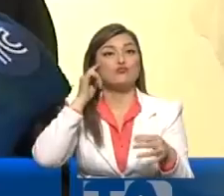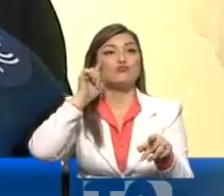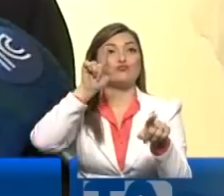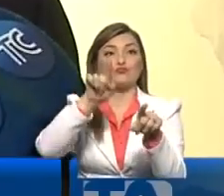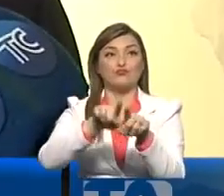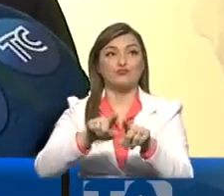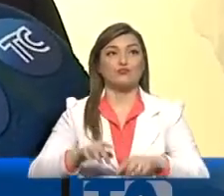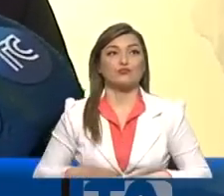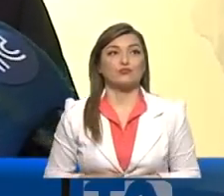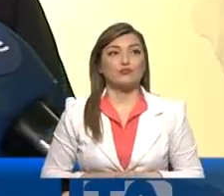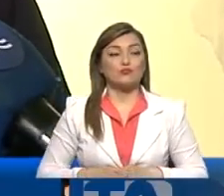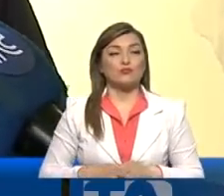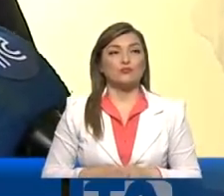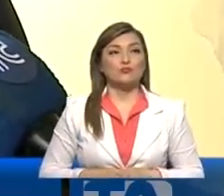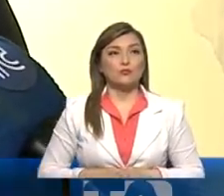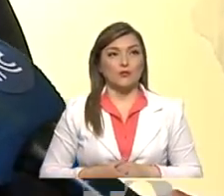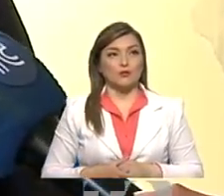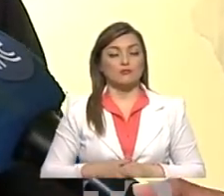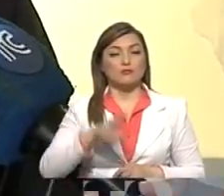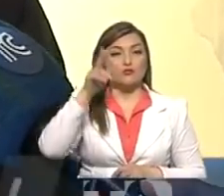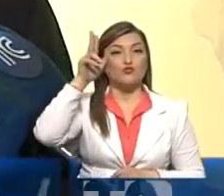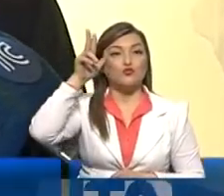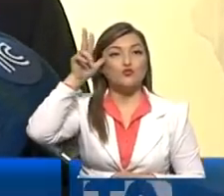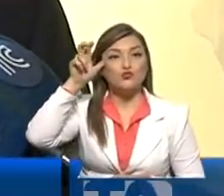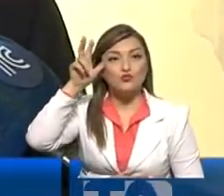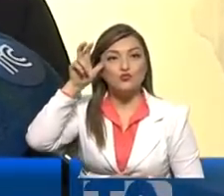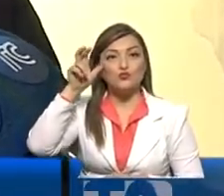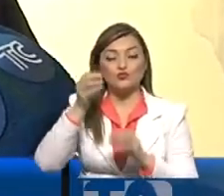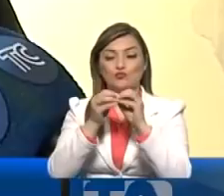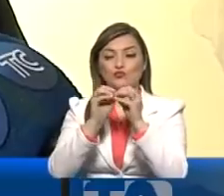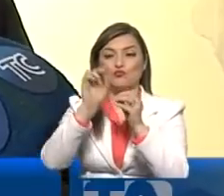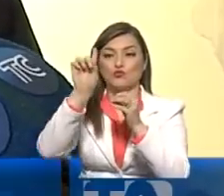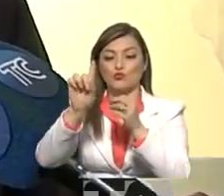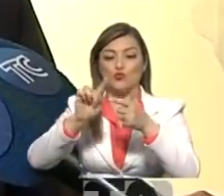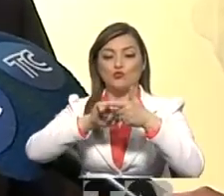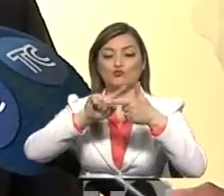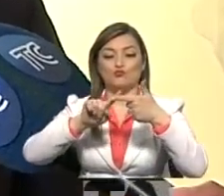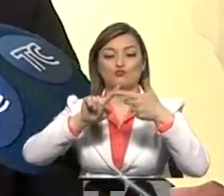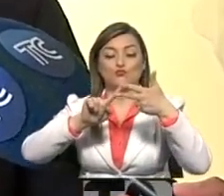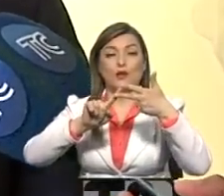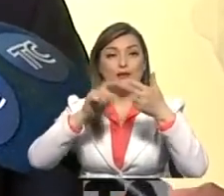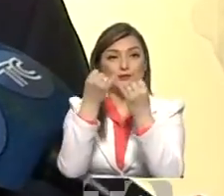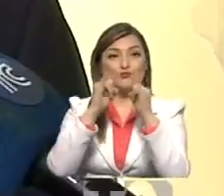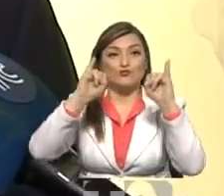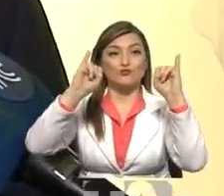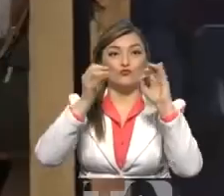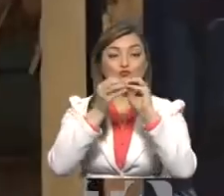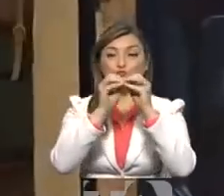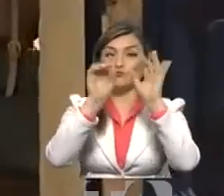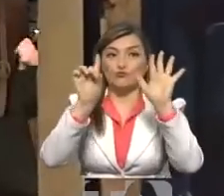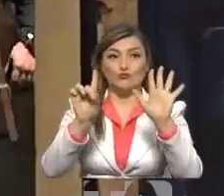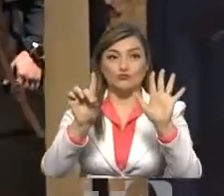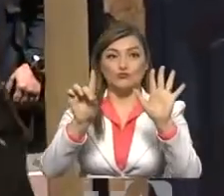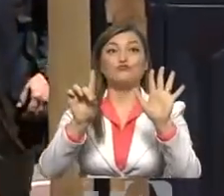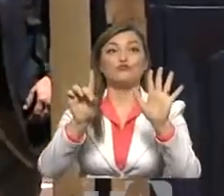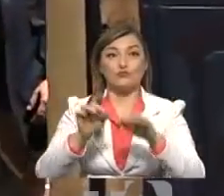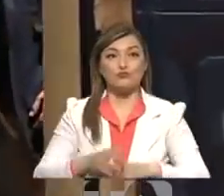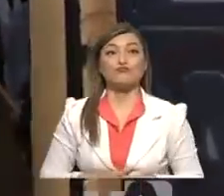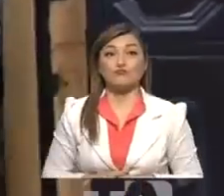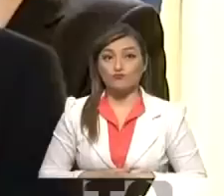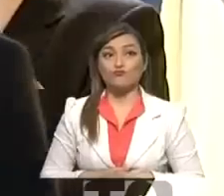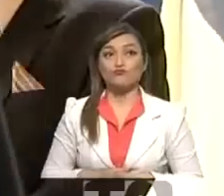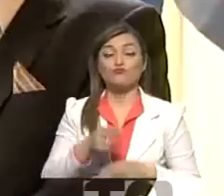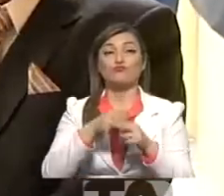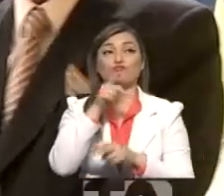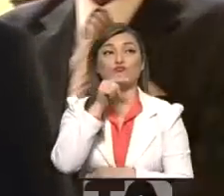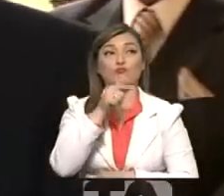acuerdo. En este momento está, creo, está UNES, están independientes, está el Partido Social Cristiano. Y que estos serían los